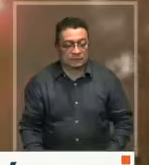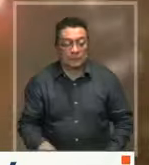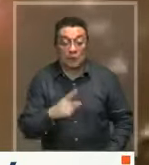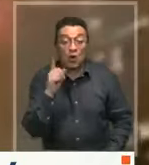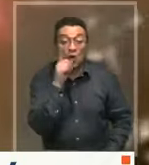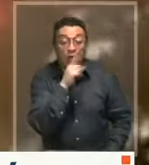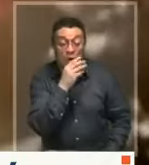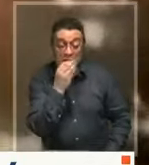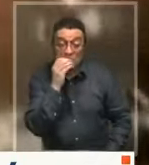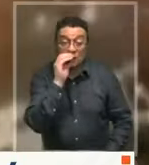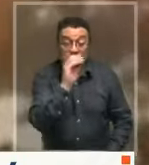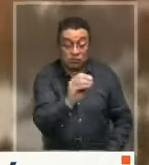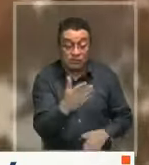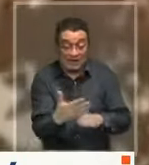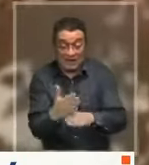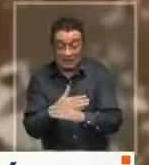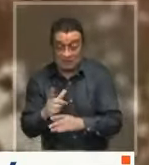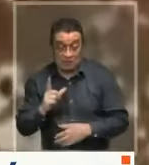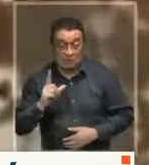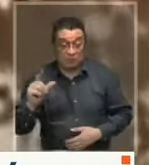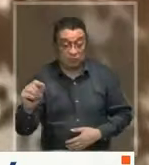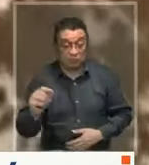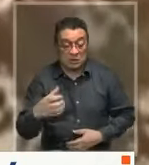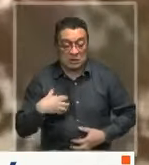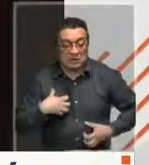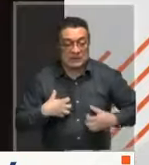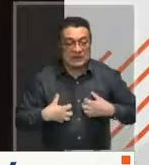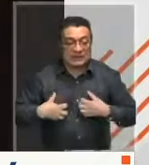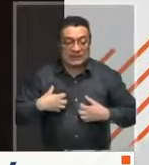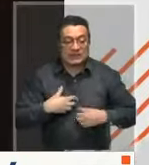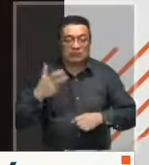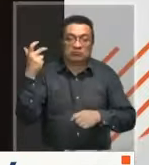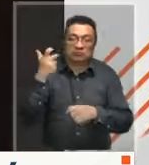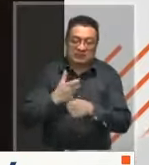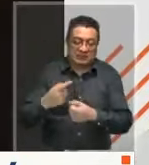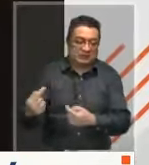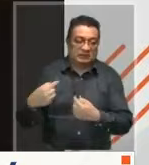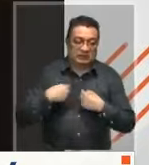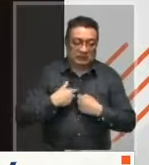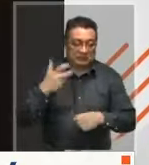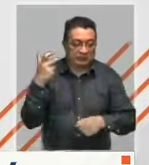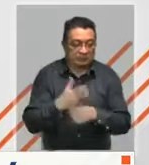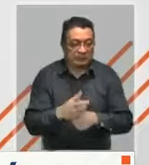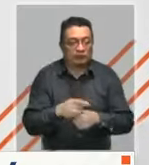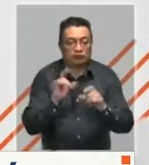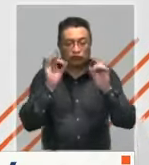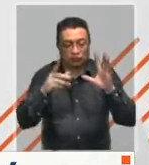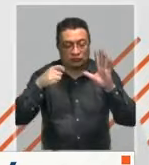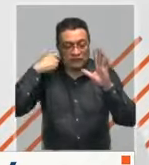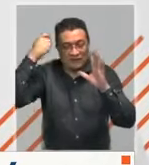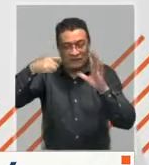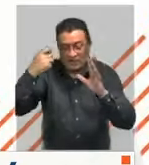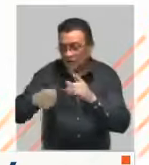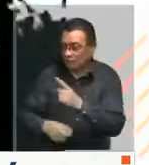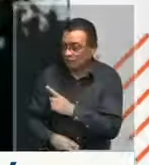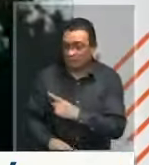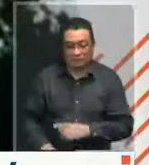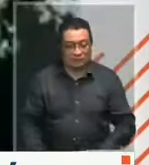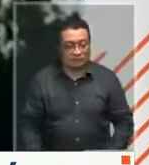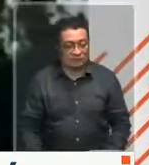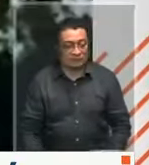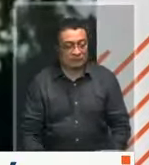último que le dijeron antes de huir con su auto, la impotencia de ser una nueva víctima de encerrona quedó plasmado en este registro.